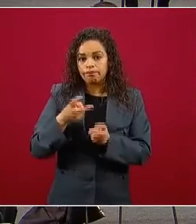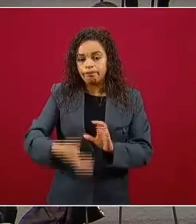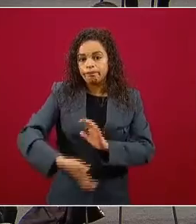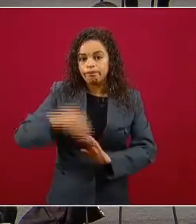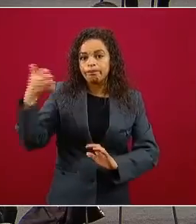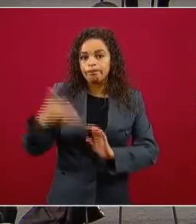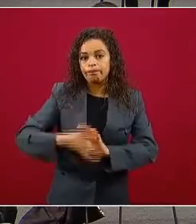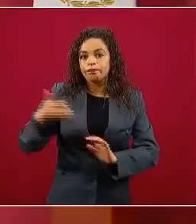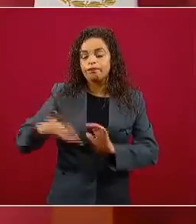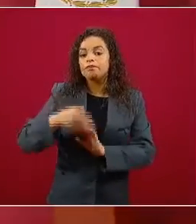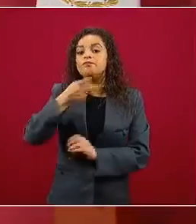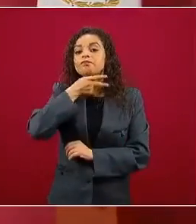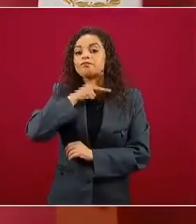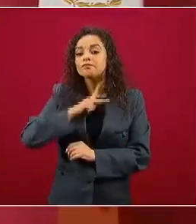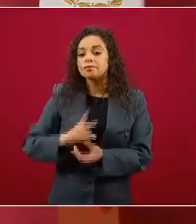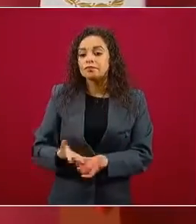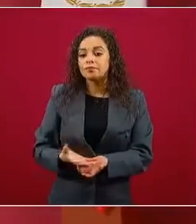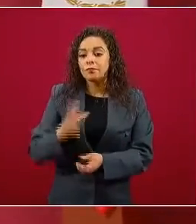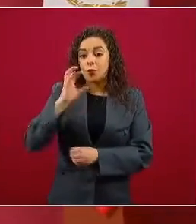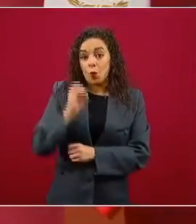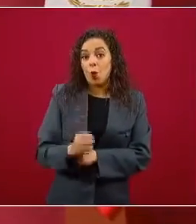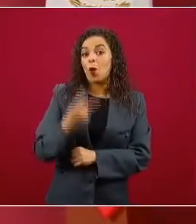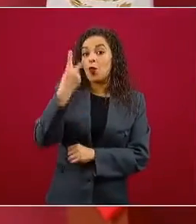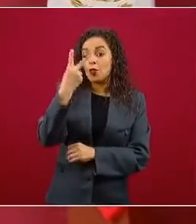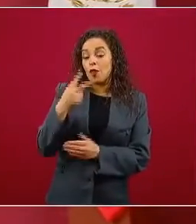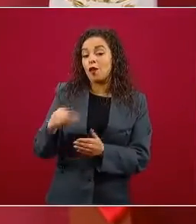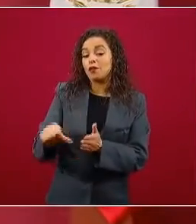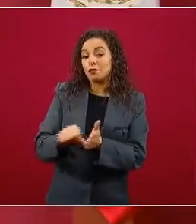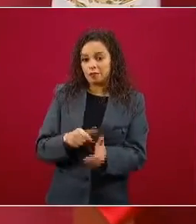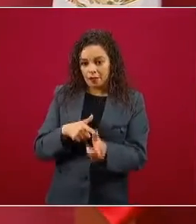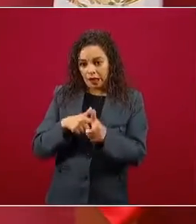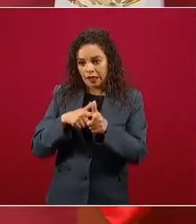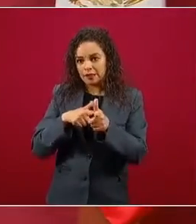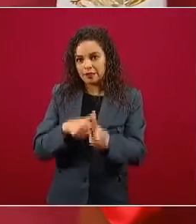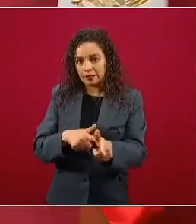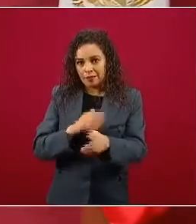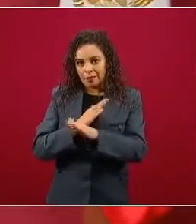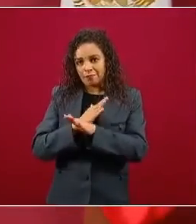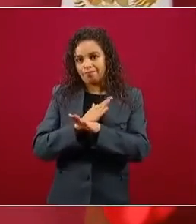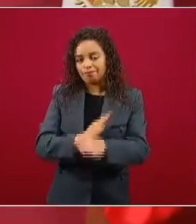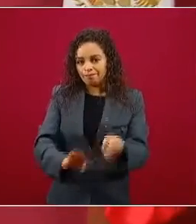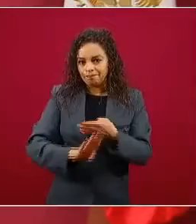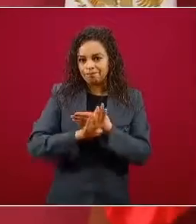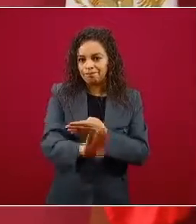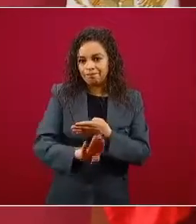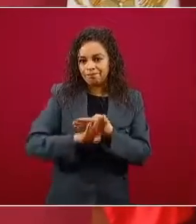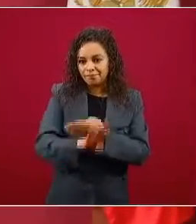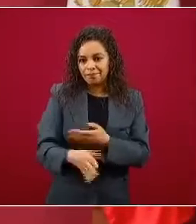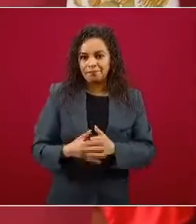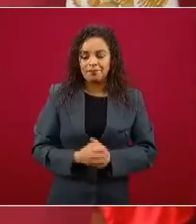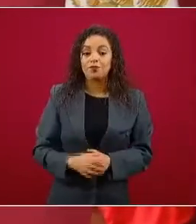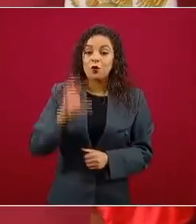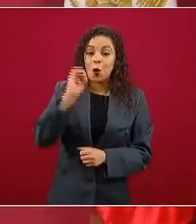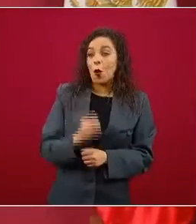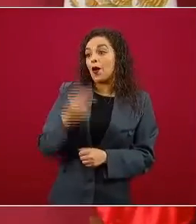o 2 meses combatiendo el huachicol, o 2 meses sin huachicol,